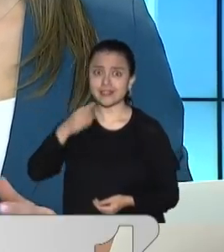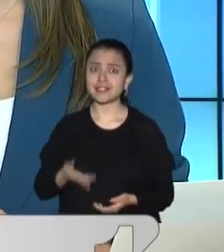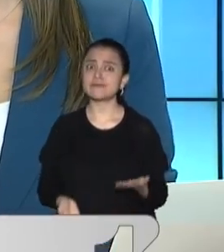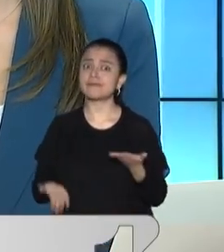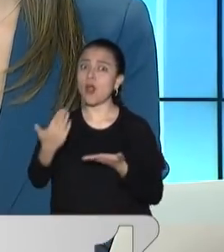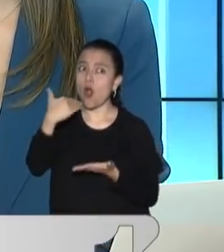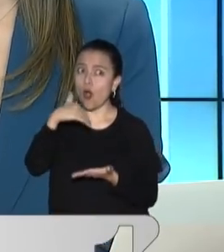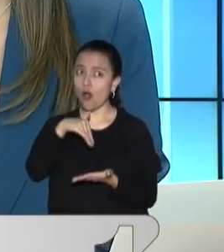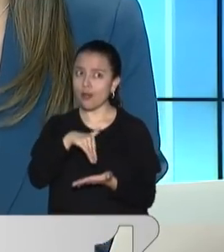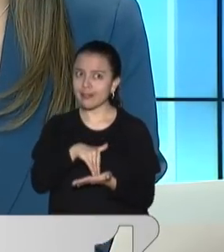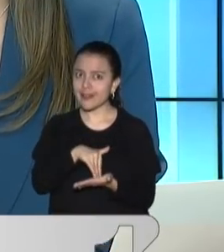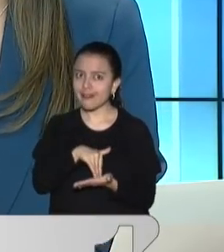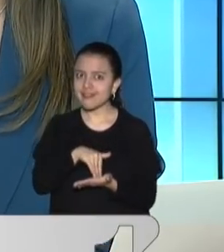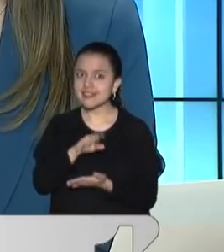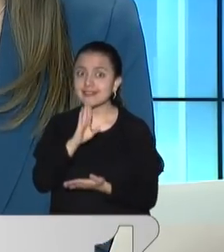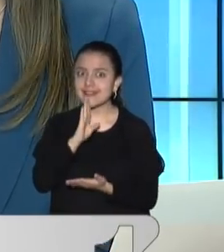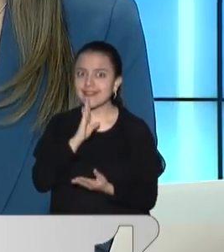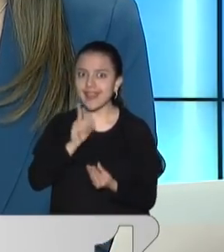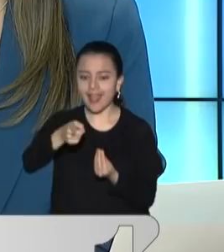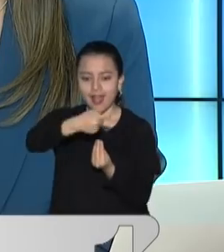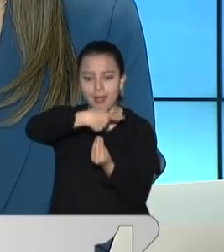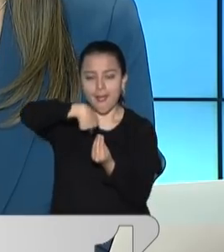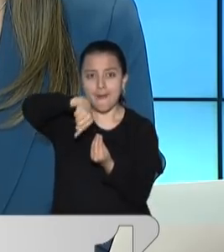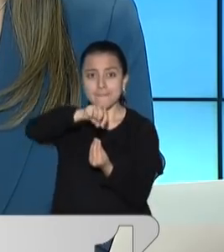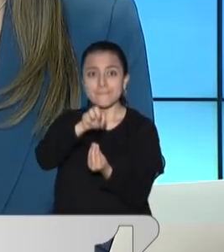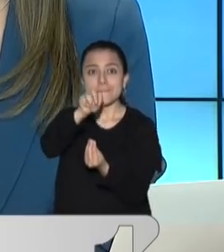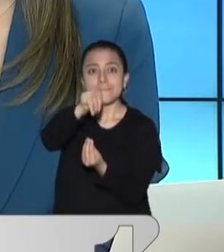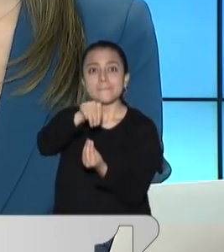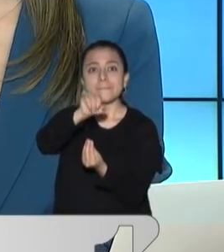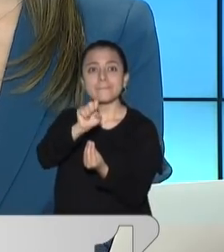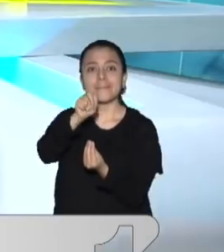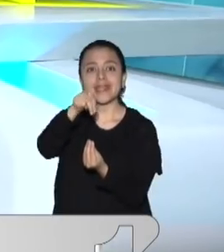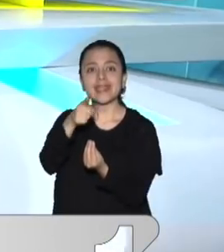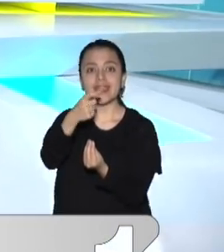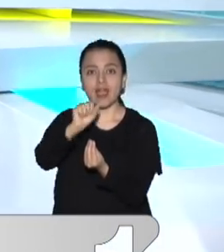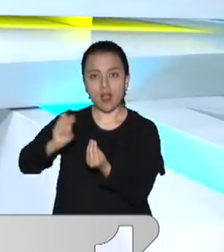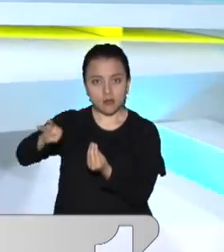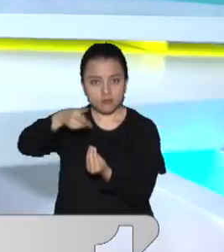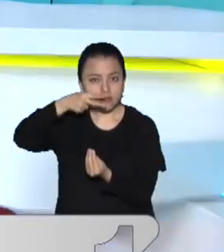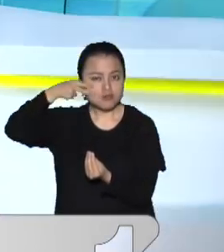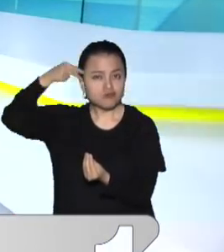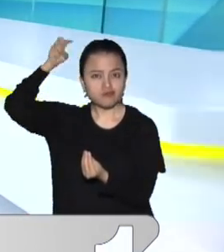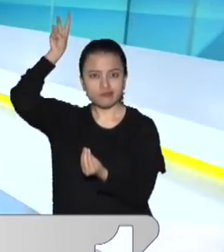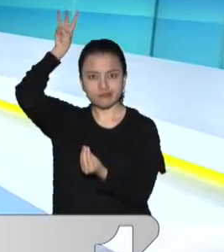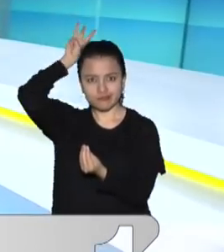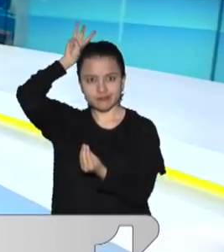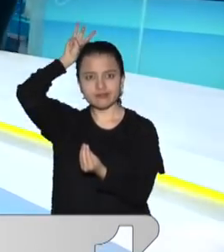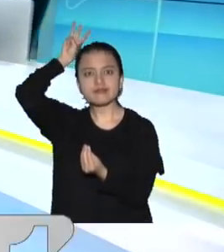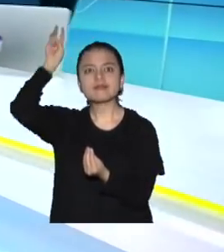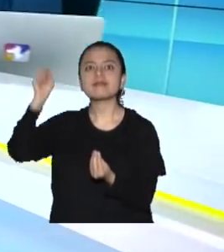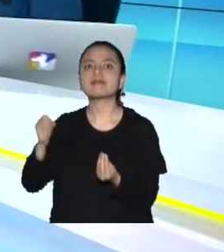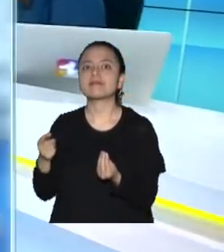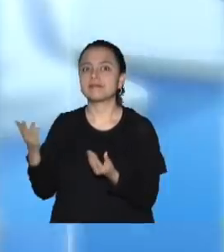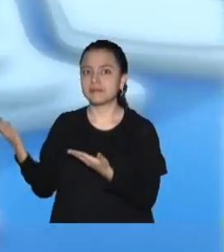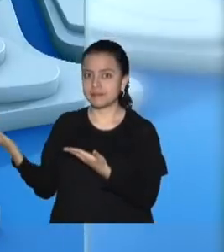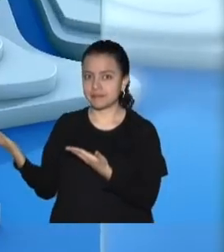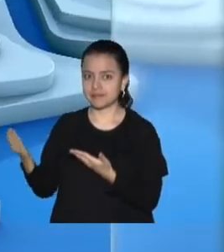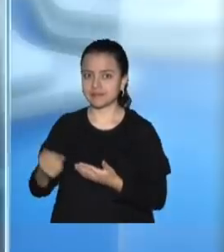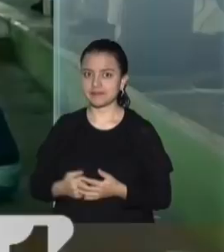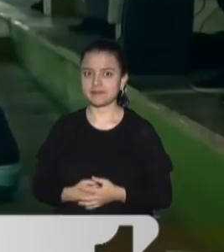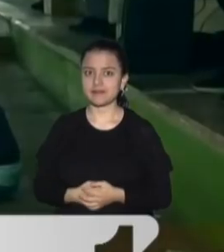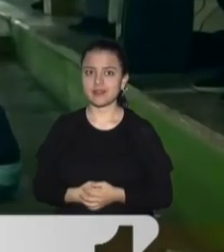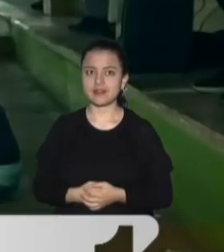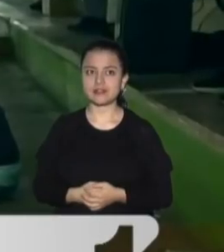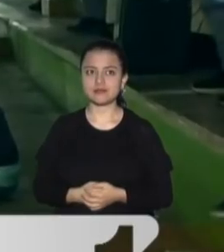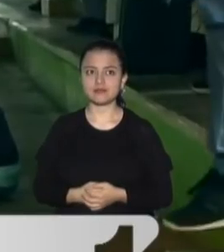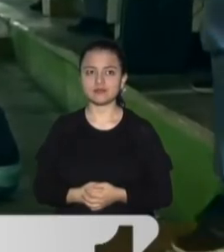nuevas movilizaciones lideradas por la Minga Indígena. Yusi Chaparro con el reporte desde la capital de Antioquia. Yusi, buenos días.